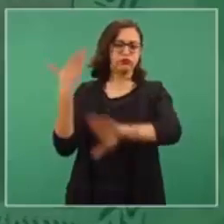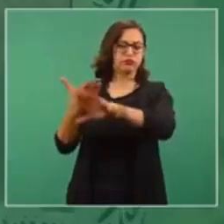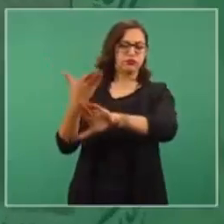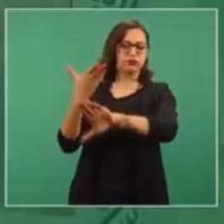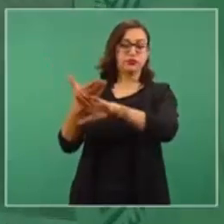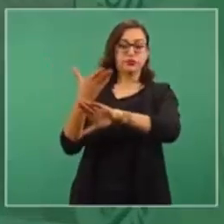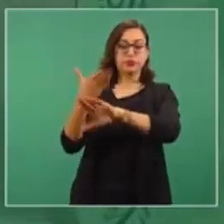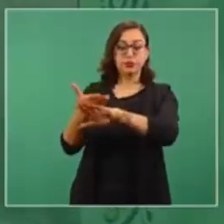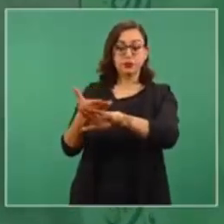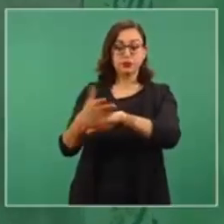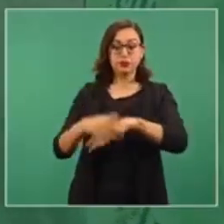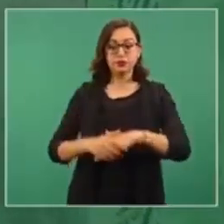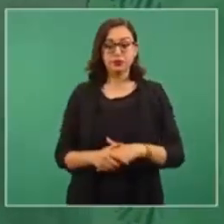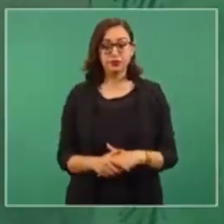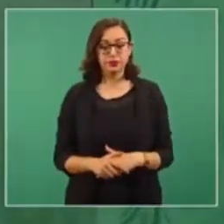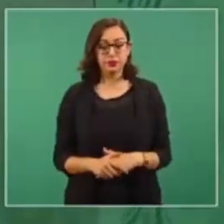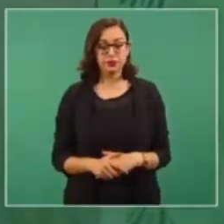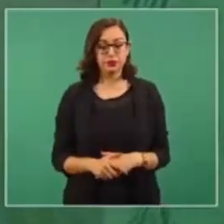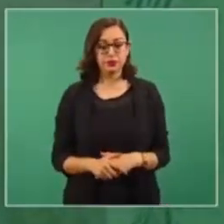que además